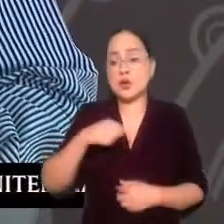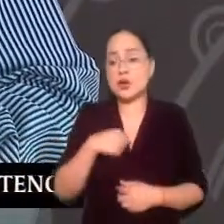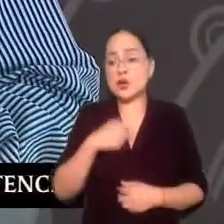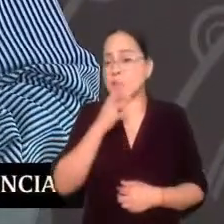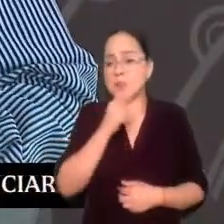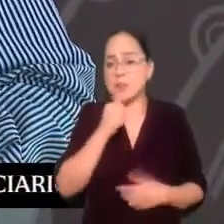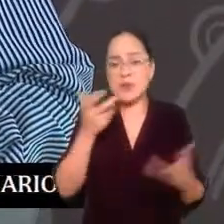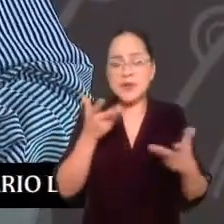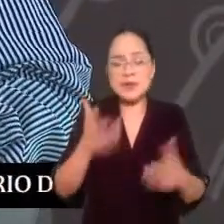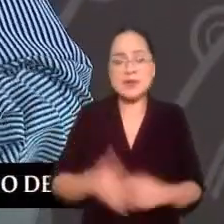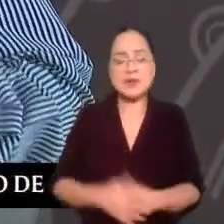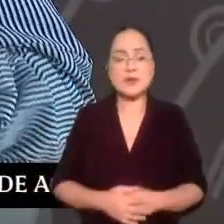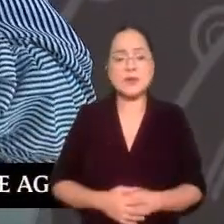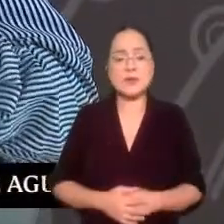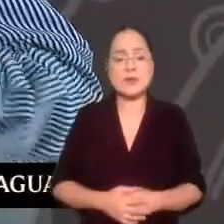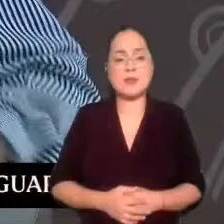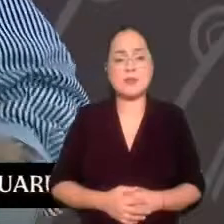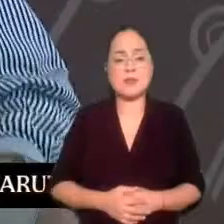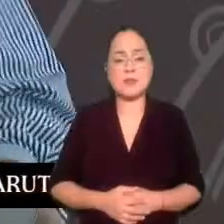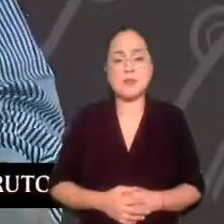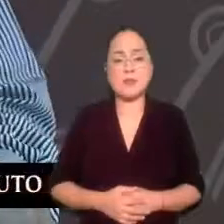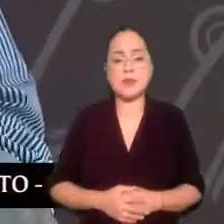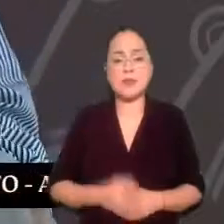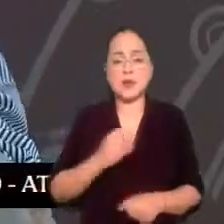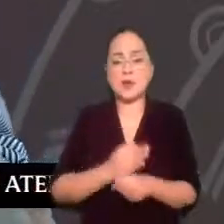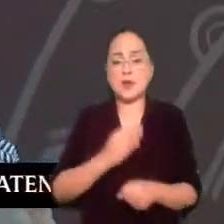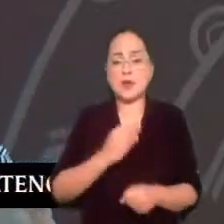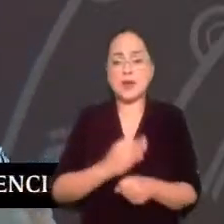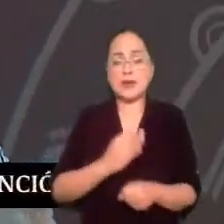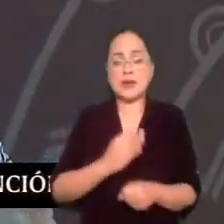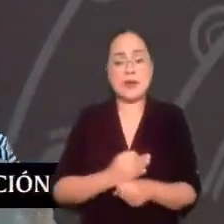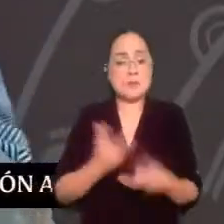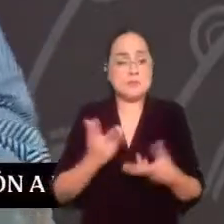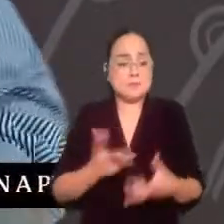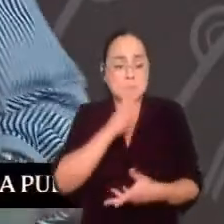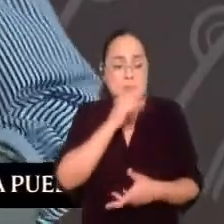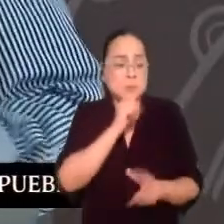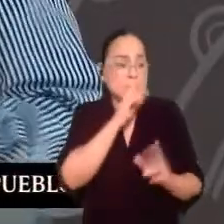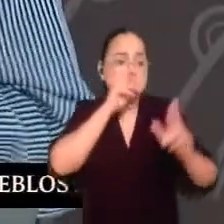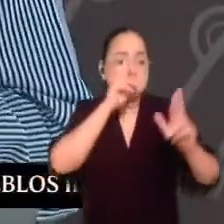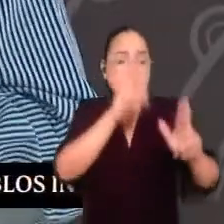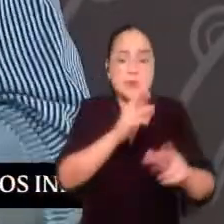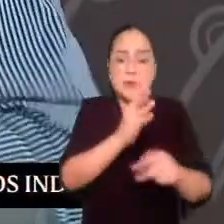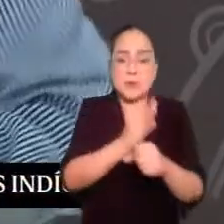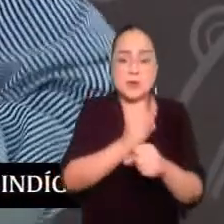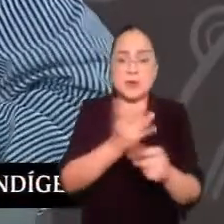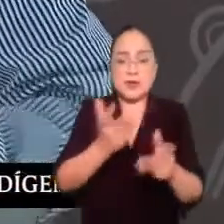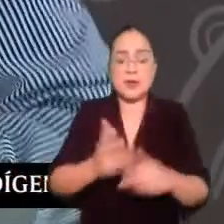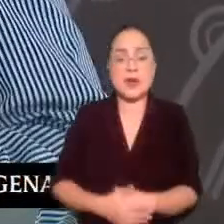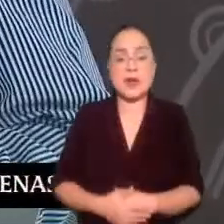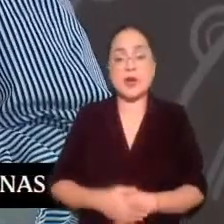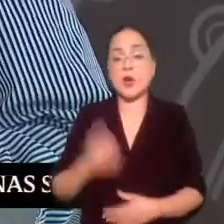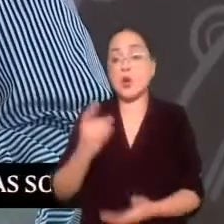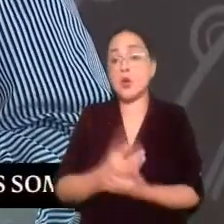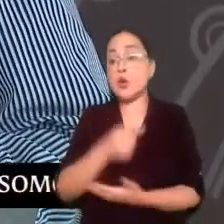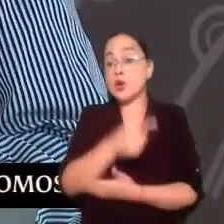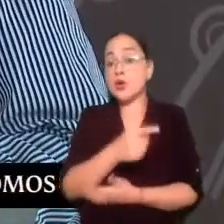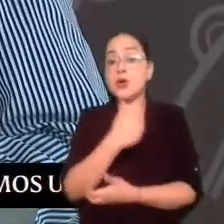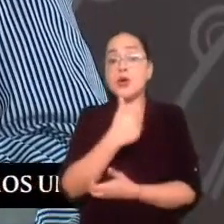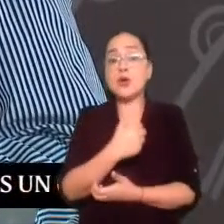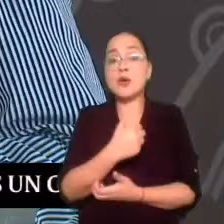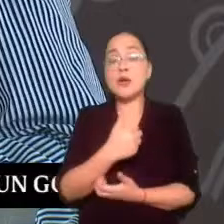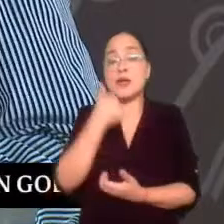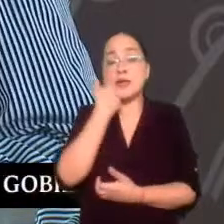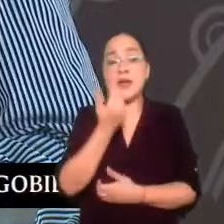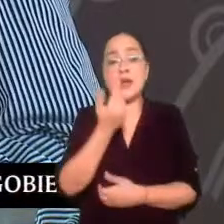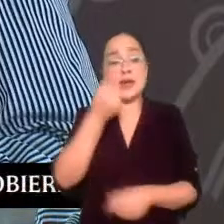Así no puedo dar una respuesta a algo que no tengo. Lo único que sé es que quieren que saque el subsecretario de Educación